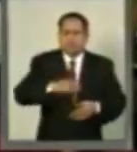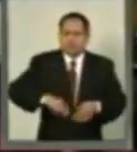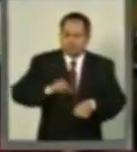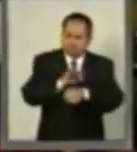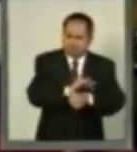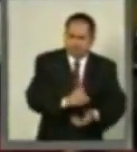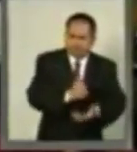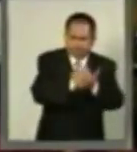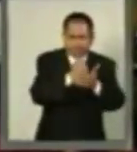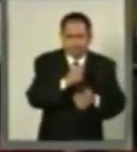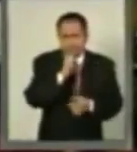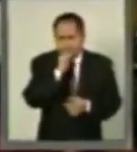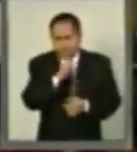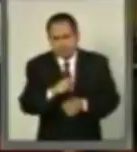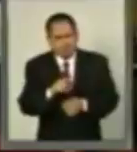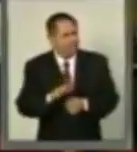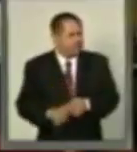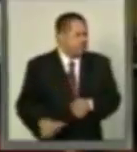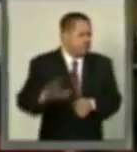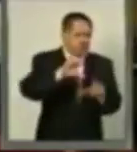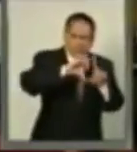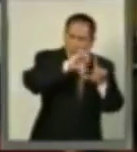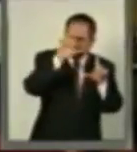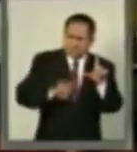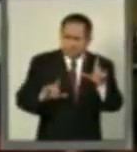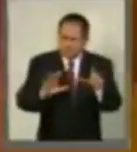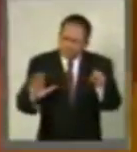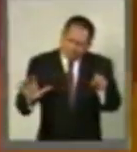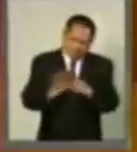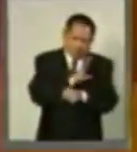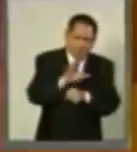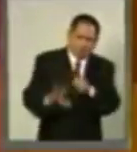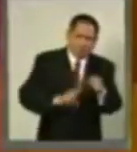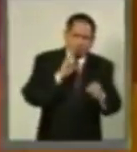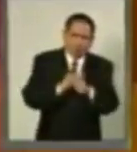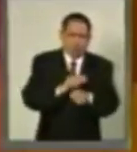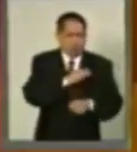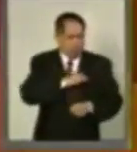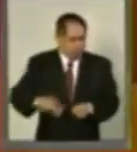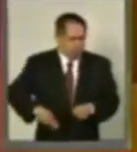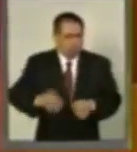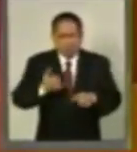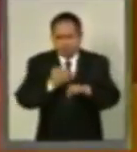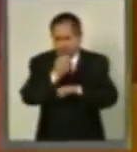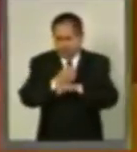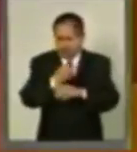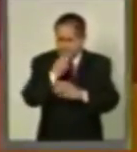y profesional en todos los estados de la República por parte de la seguridad municipal y estatal.